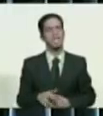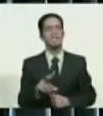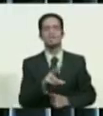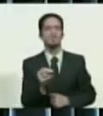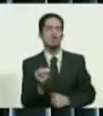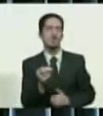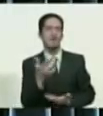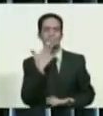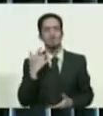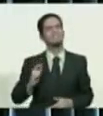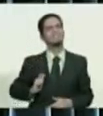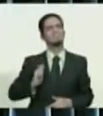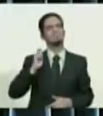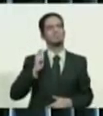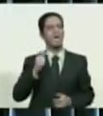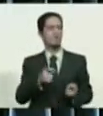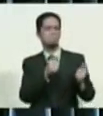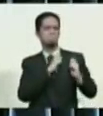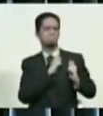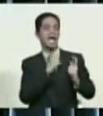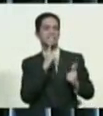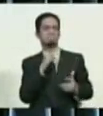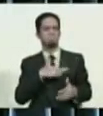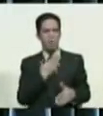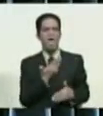parlamentaria para asesinar personas.